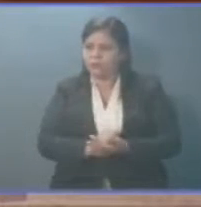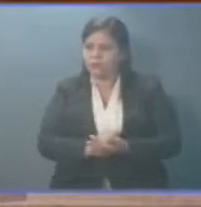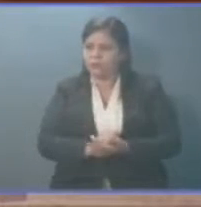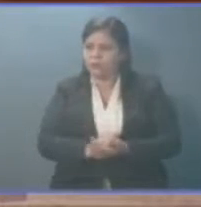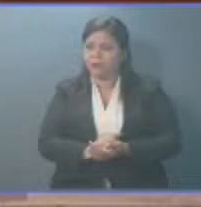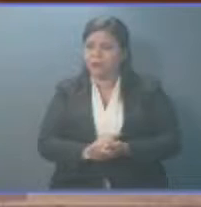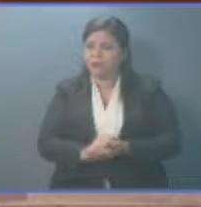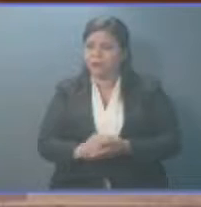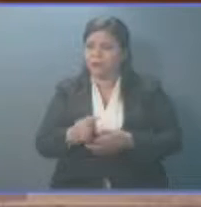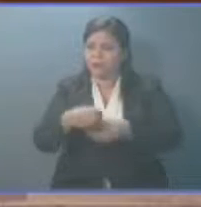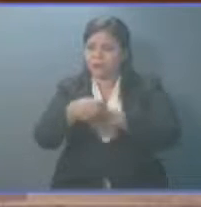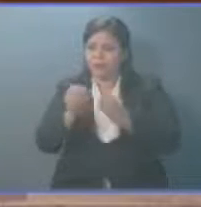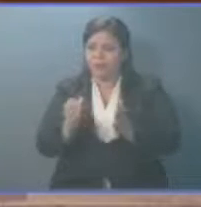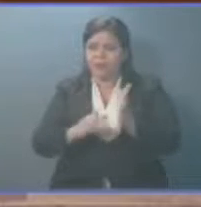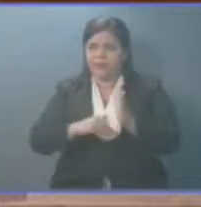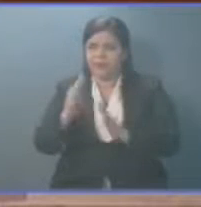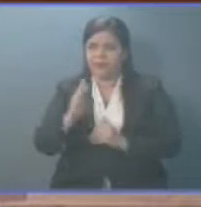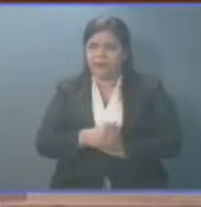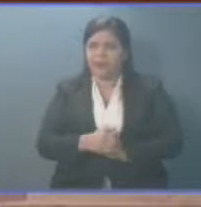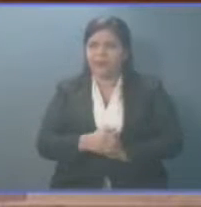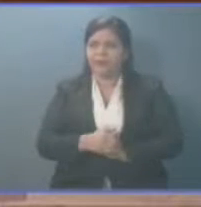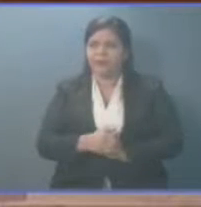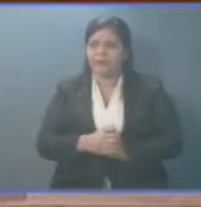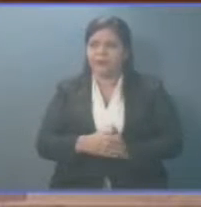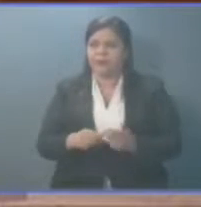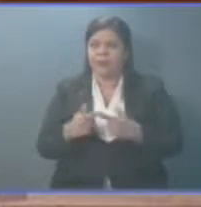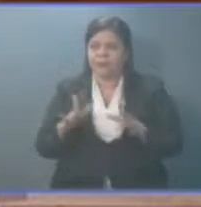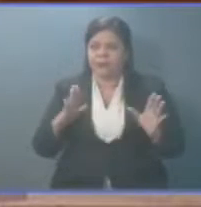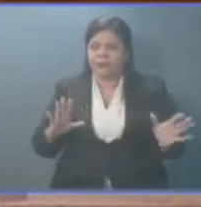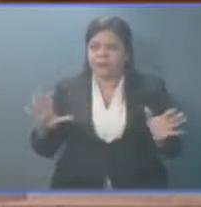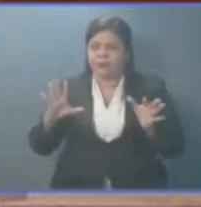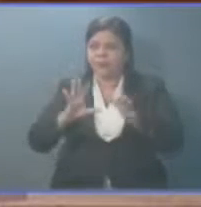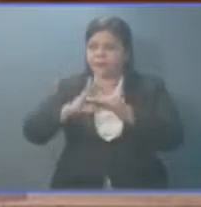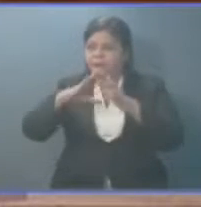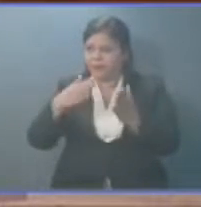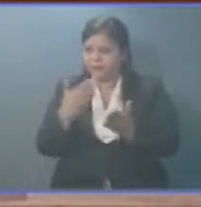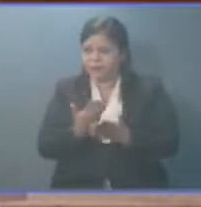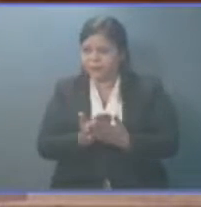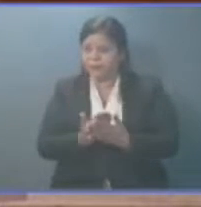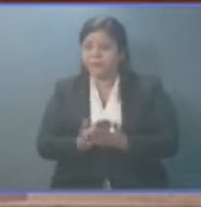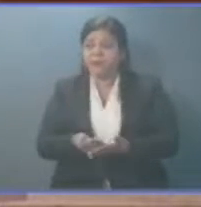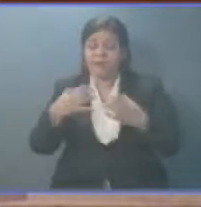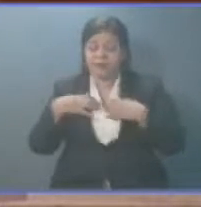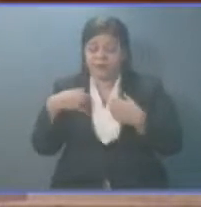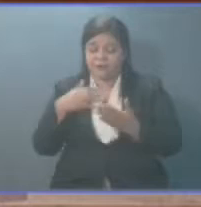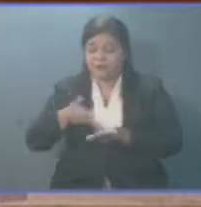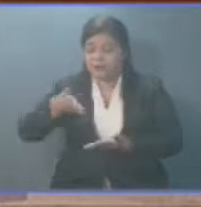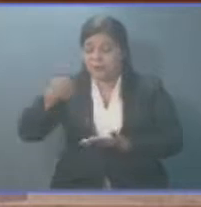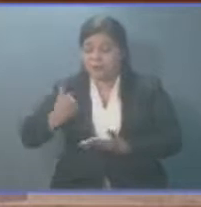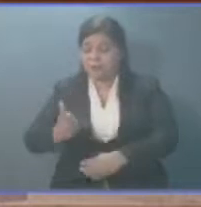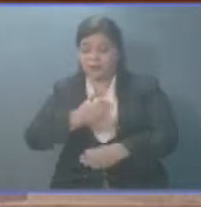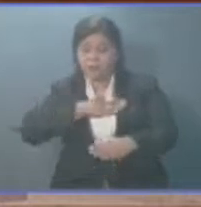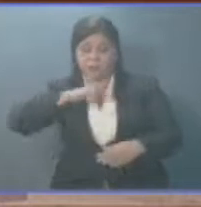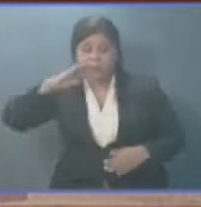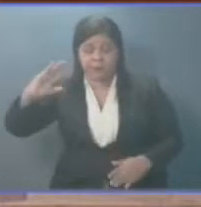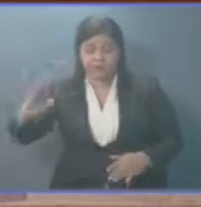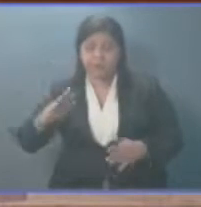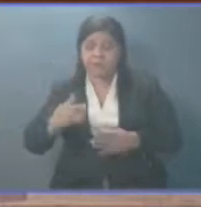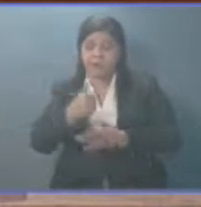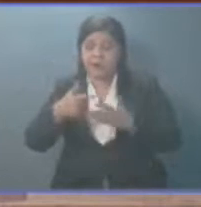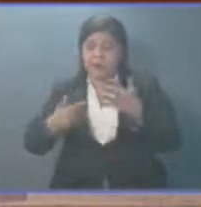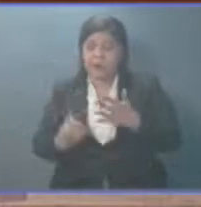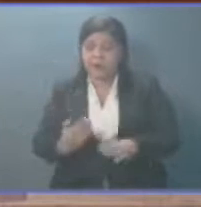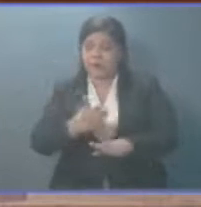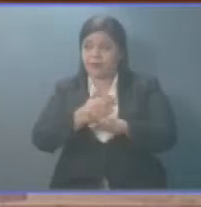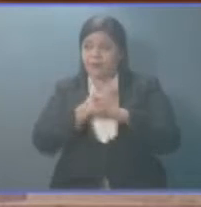la unidad de bienestar animal, la que se estableció para velar por los respetos de la vida animal y para hacer cumplir la ley de protección y promoción del bienestar de los